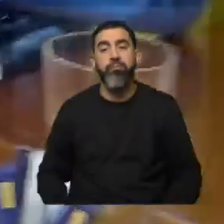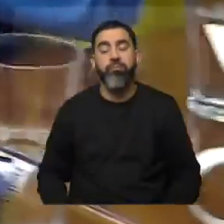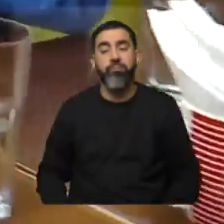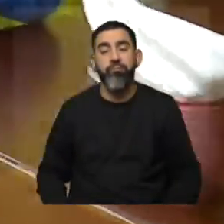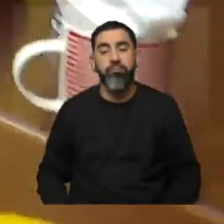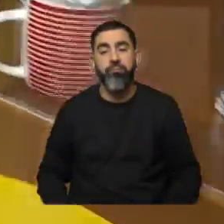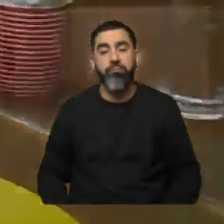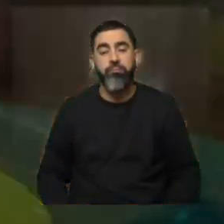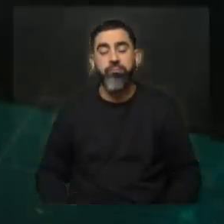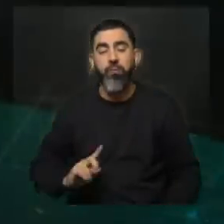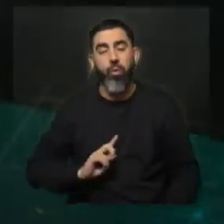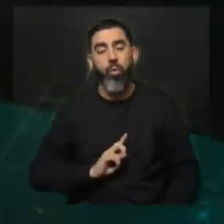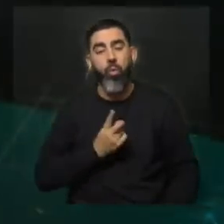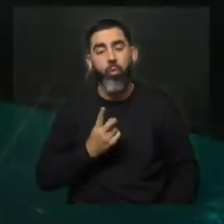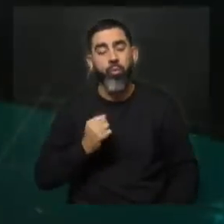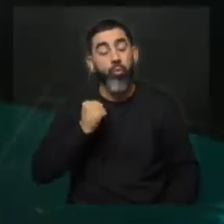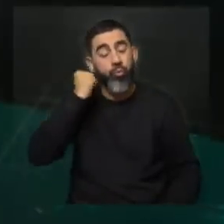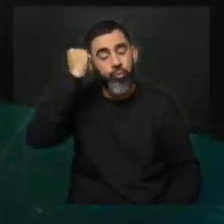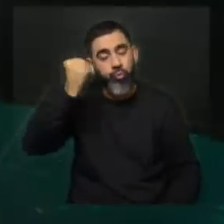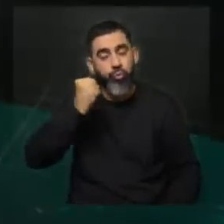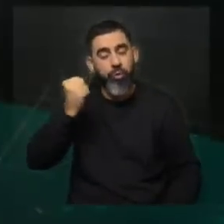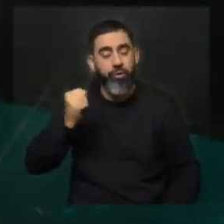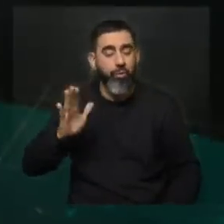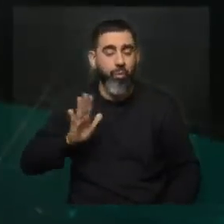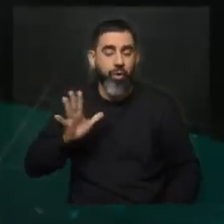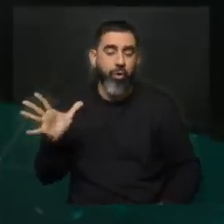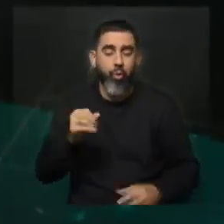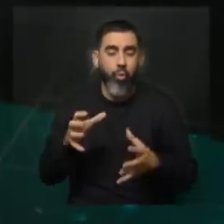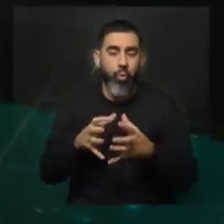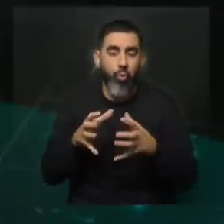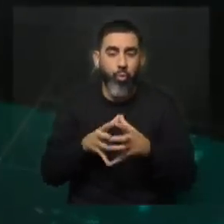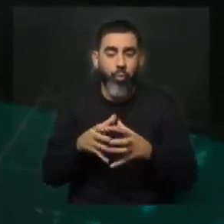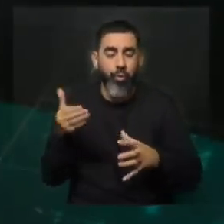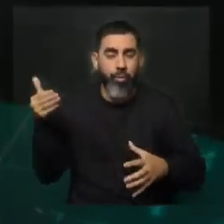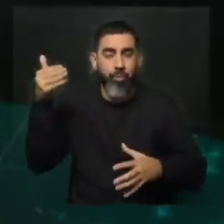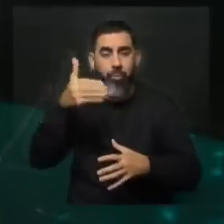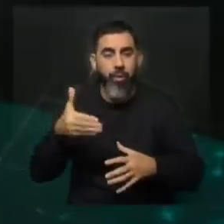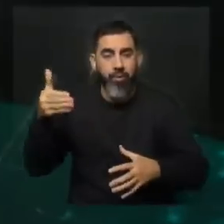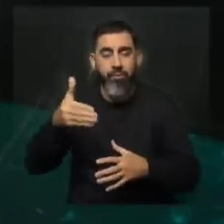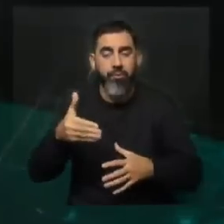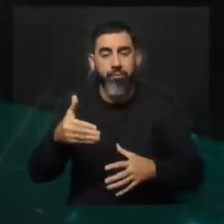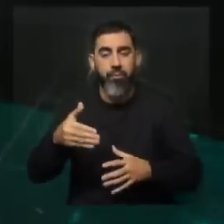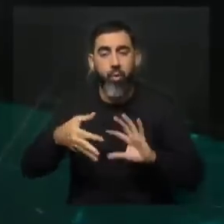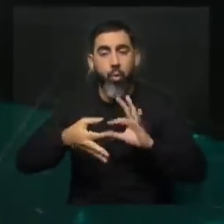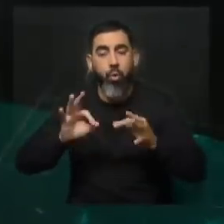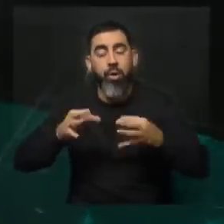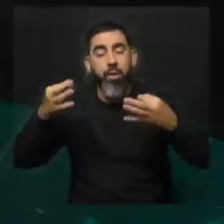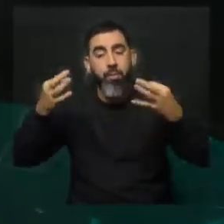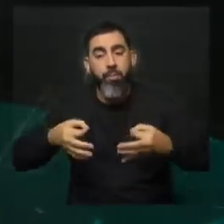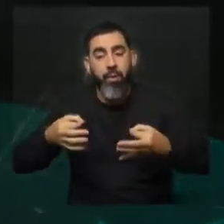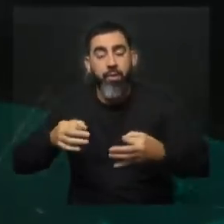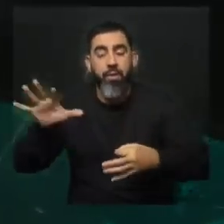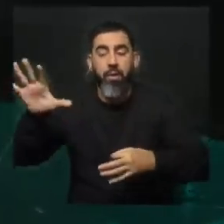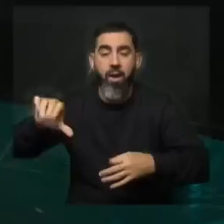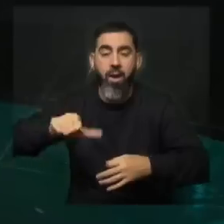querido qué orgullo sueño cumplido para las chiquititas para toda la delegación allí que participó de estas olimpiadas especiales que bueno se trajeron